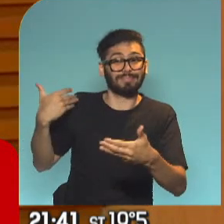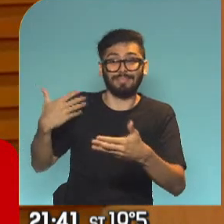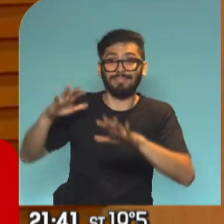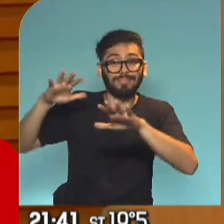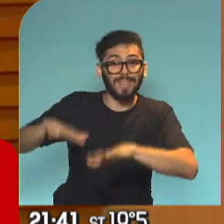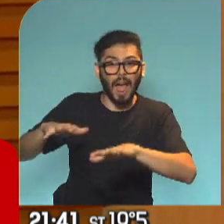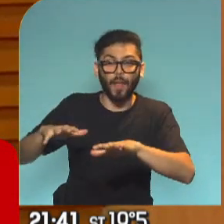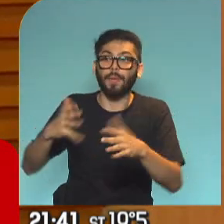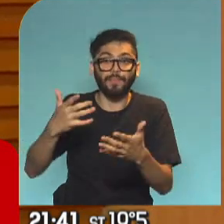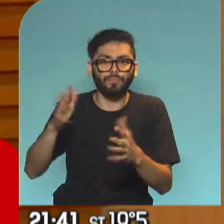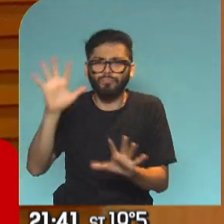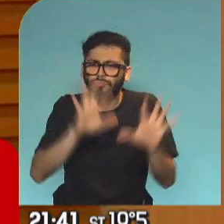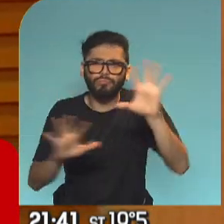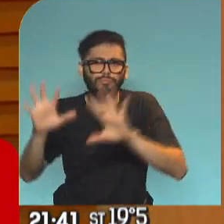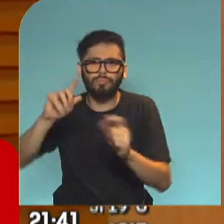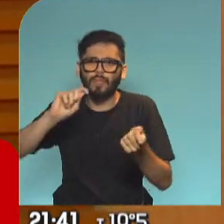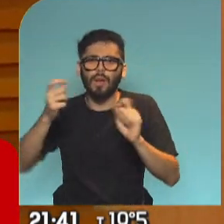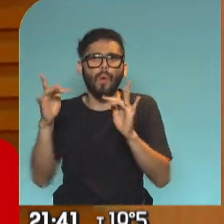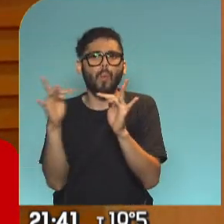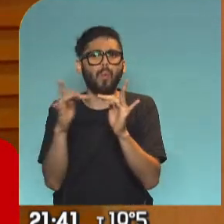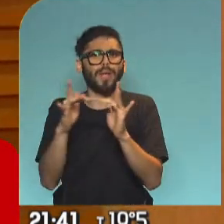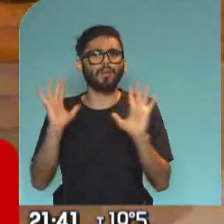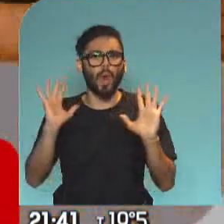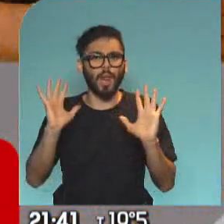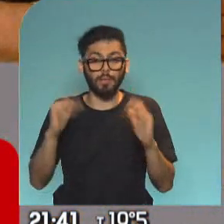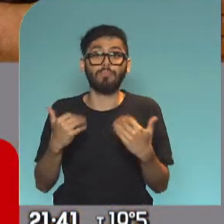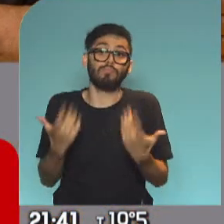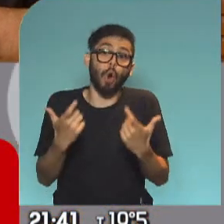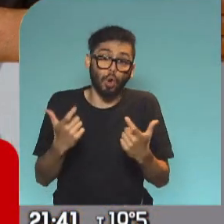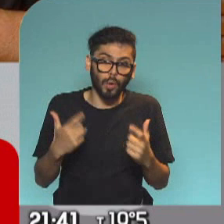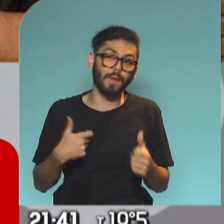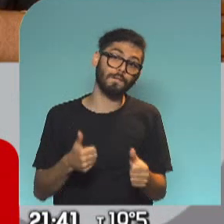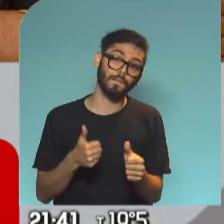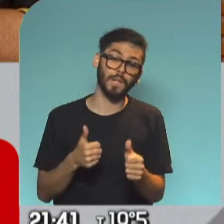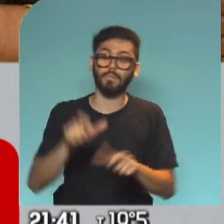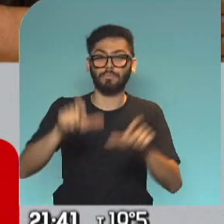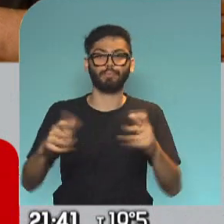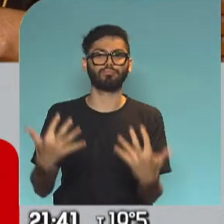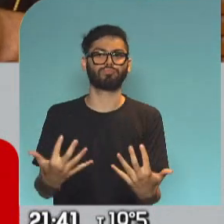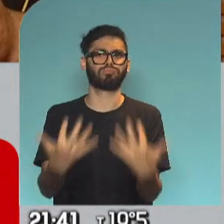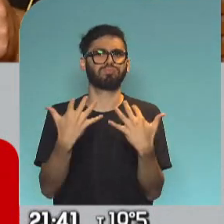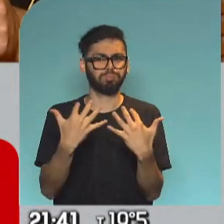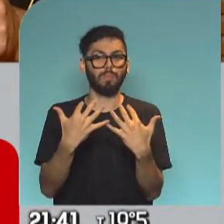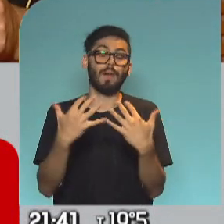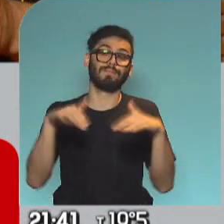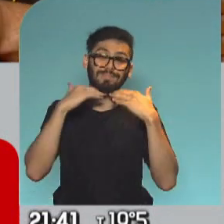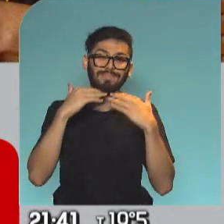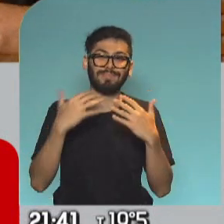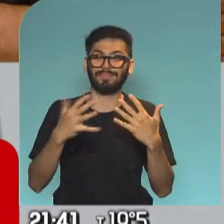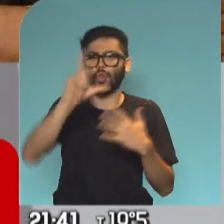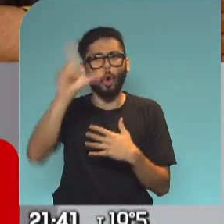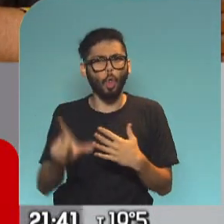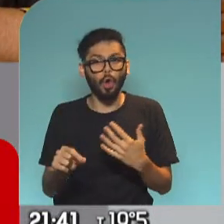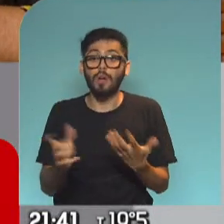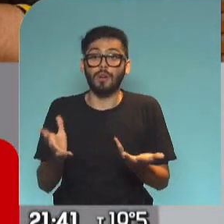en vivo se reinventó a una experiencia virtual en la que por suerte nos va muy bien y que el público nos acompañó a lo largo de todo el país, que es la magia